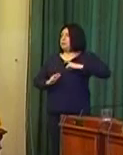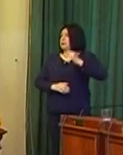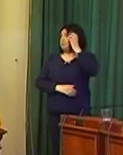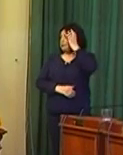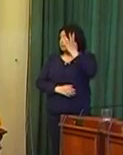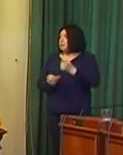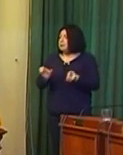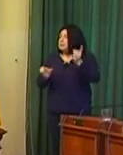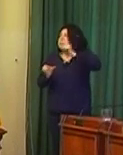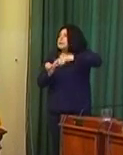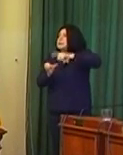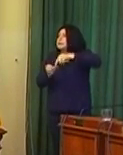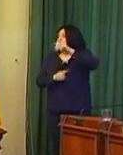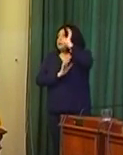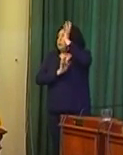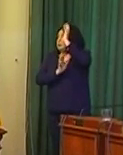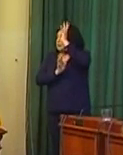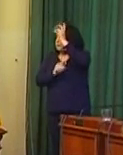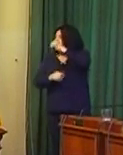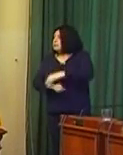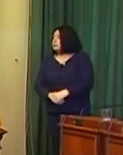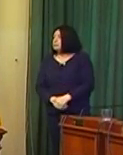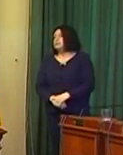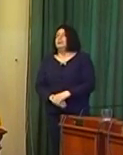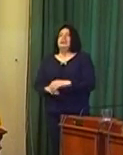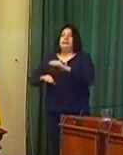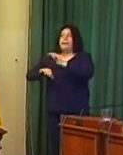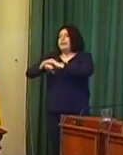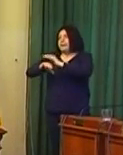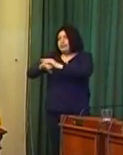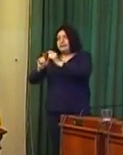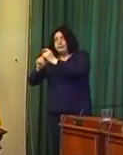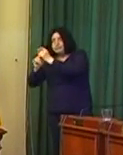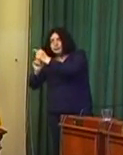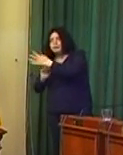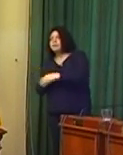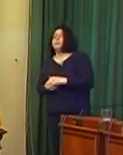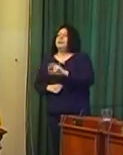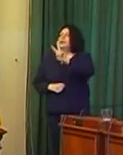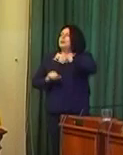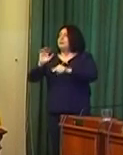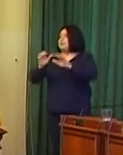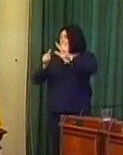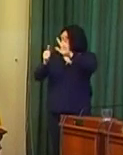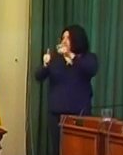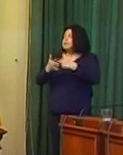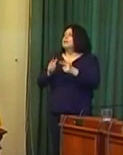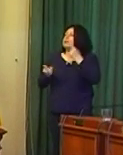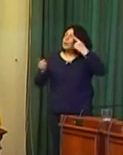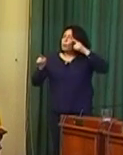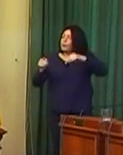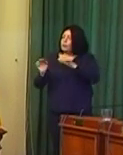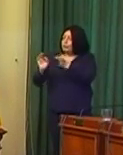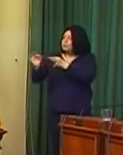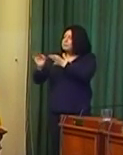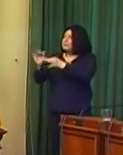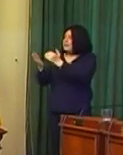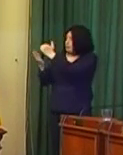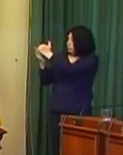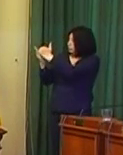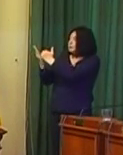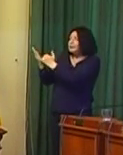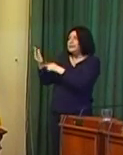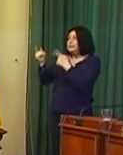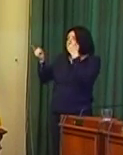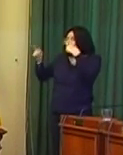Miraflores participe en el evento Connected Citizens Partner Summit 2016, de conformidad con las consideraciones expuestas en el presente